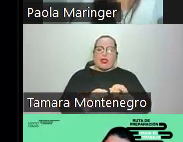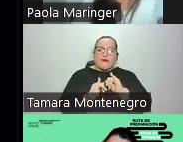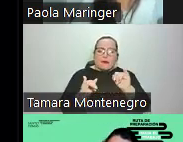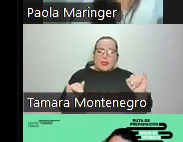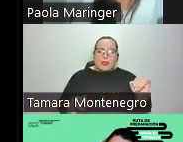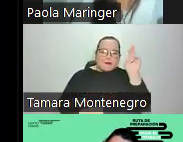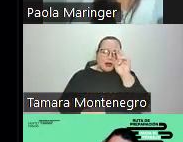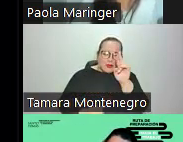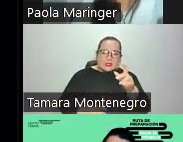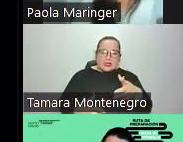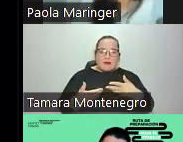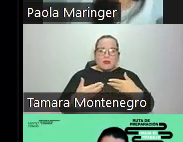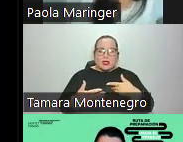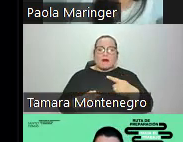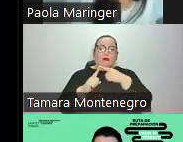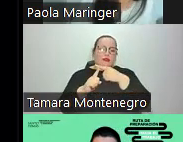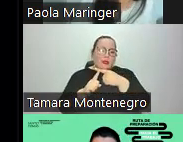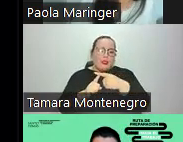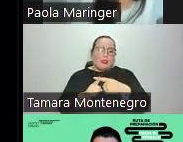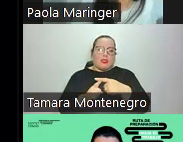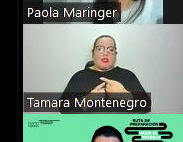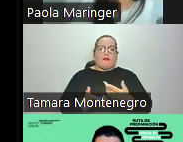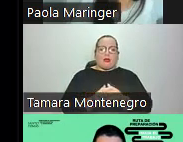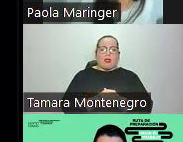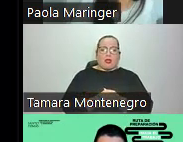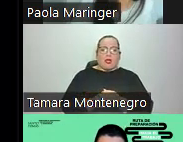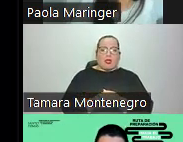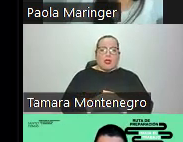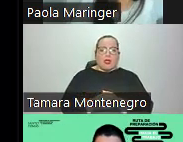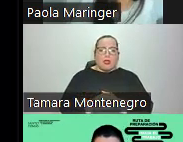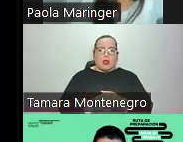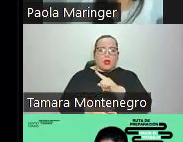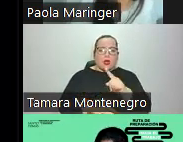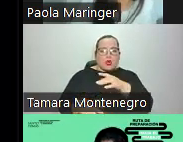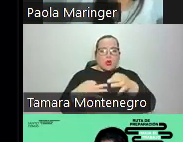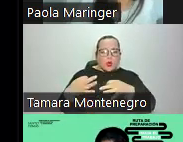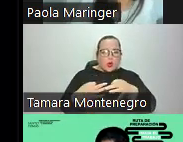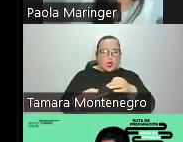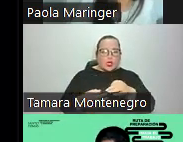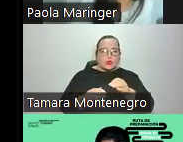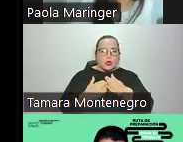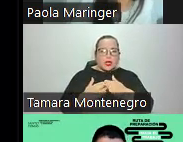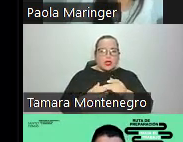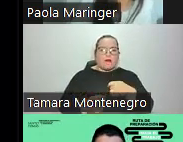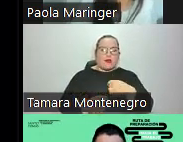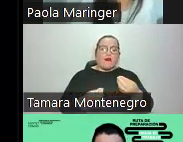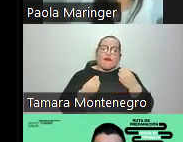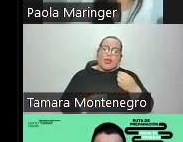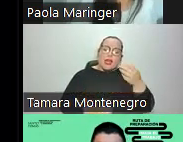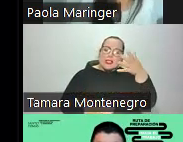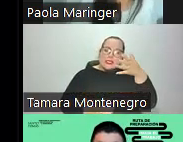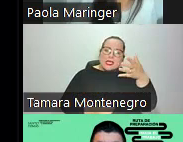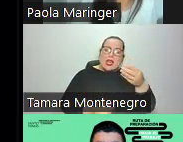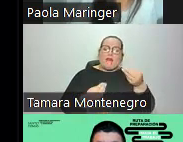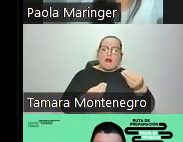es maravilloso, descubridora, positivo, no juzgues, por ahí dice, no juzgues, se me perdió. Excelente charla, muy buen